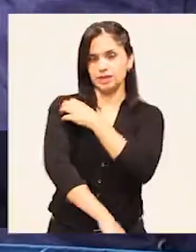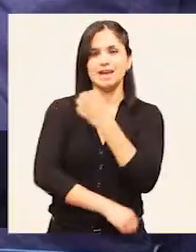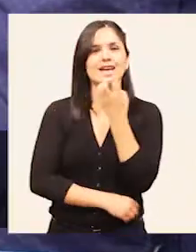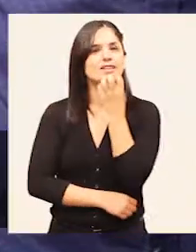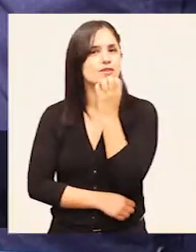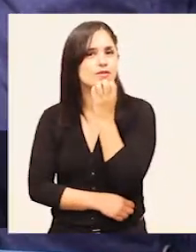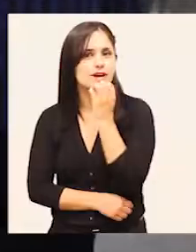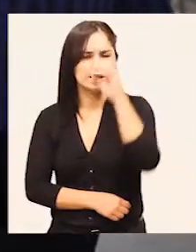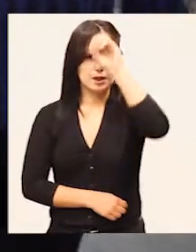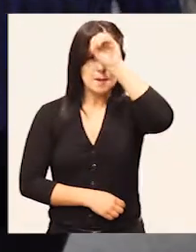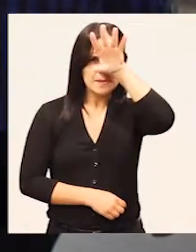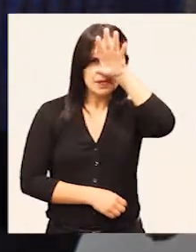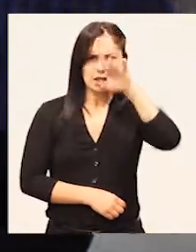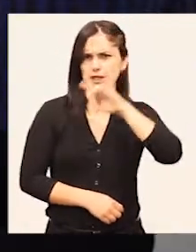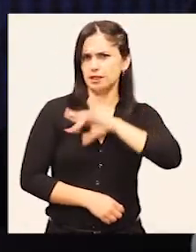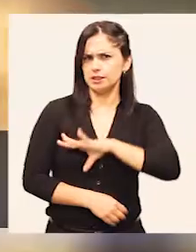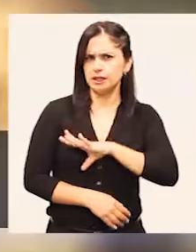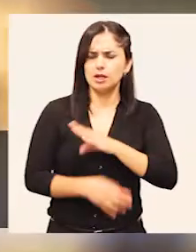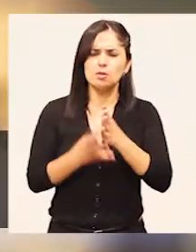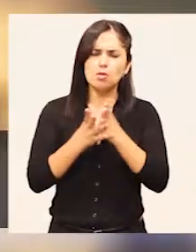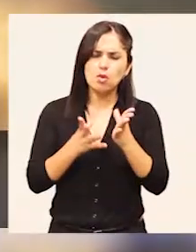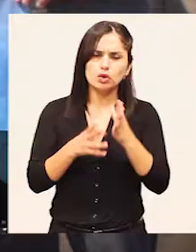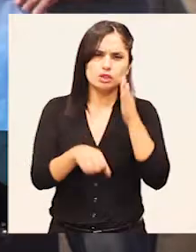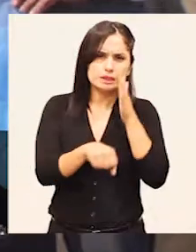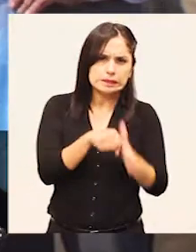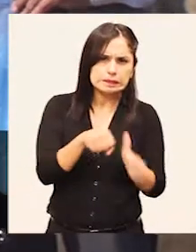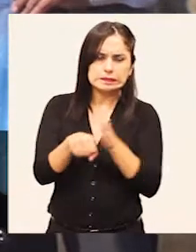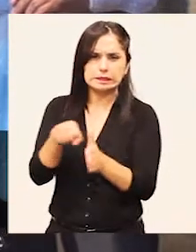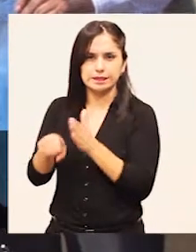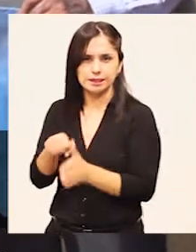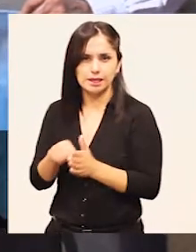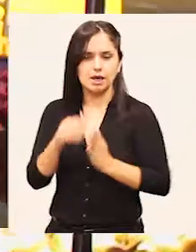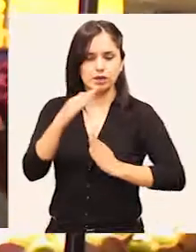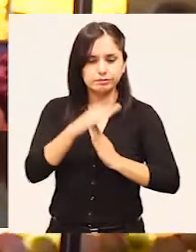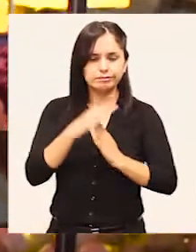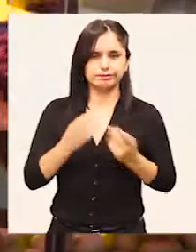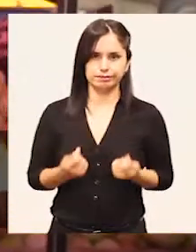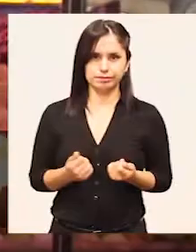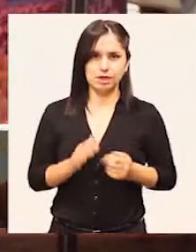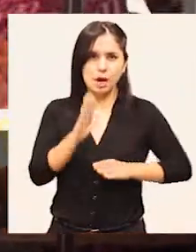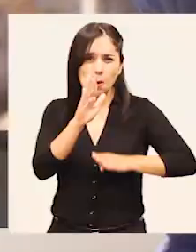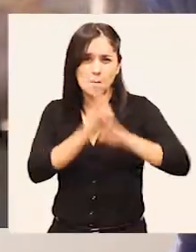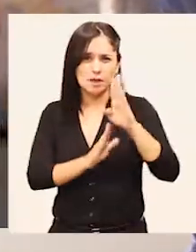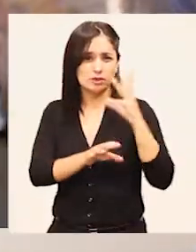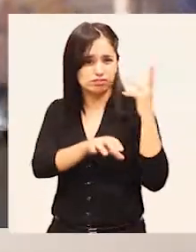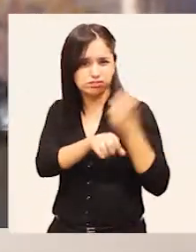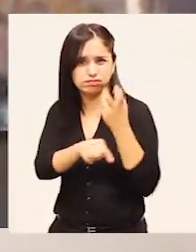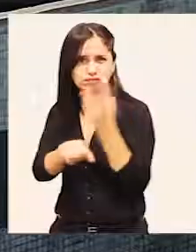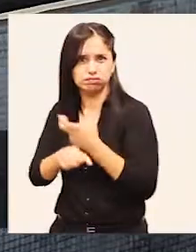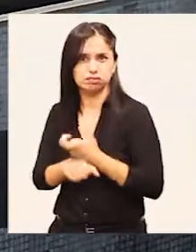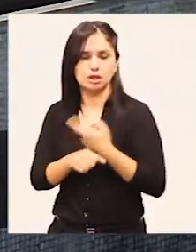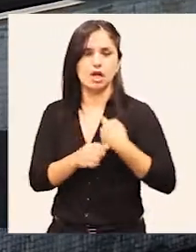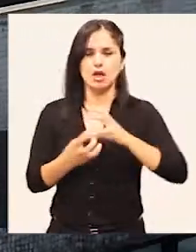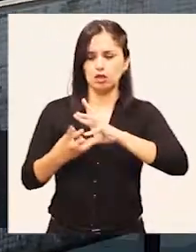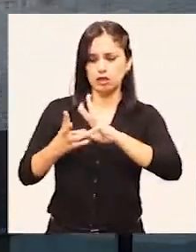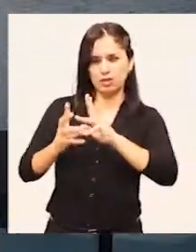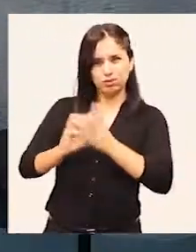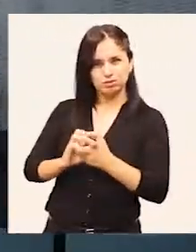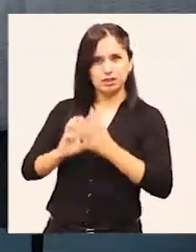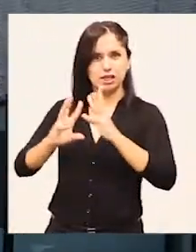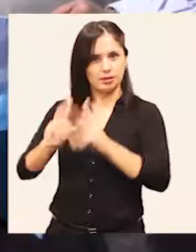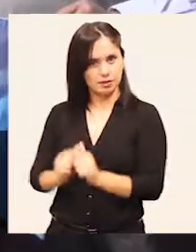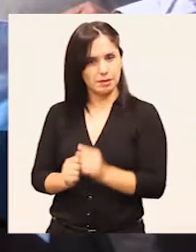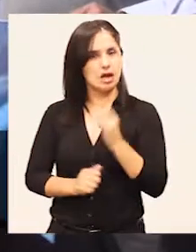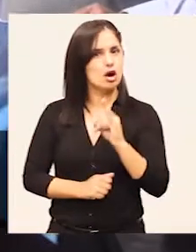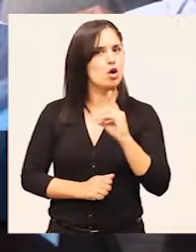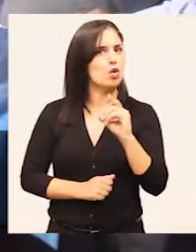región minera de Chile, frente a la pérdida de miles de puestos de trabajo, el estancamiento económico, el aumento de la delincuencia, la destrucción de la familia, en